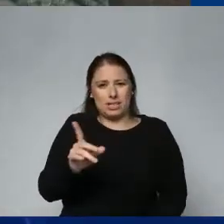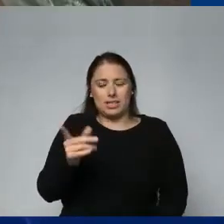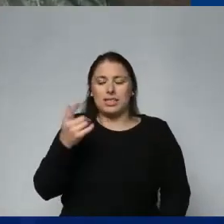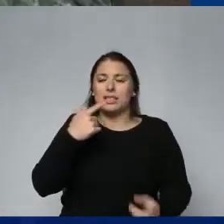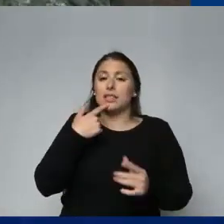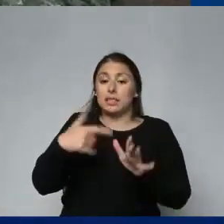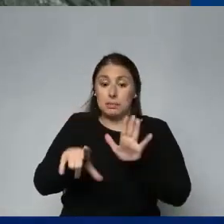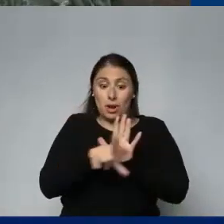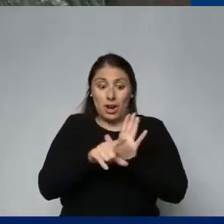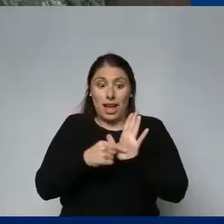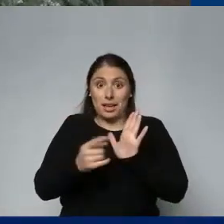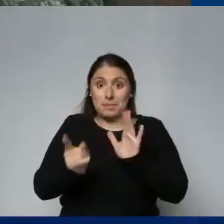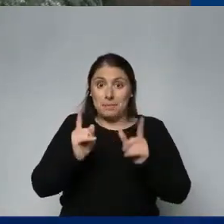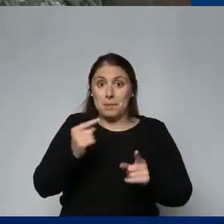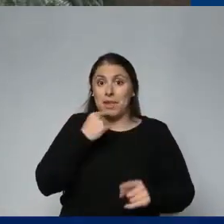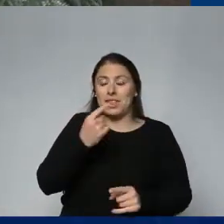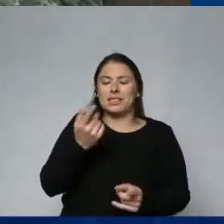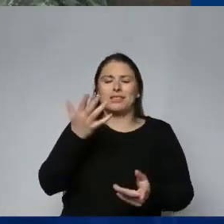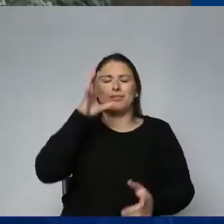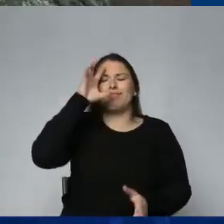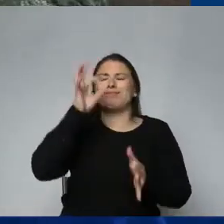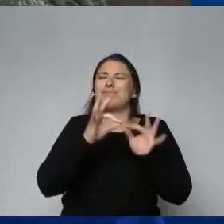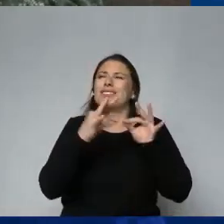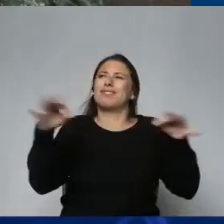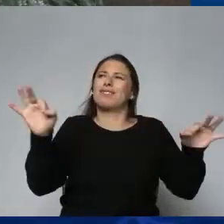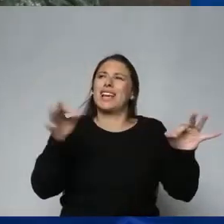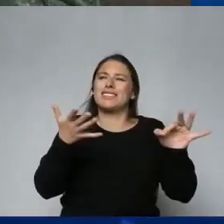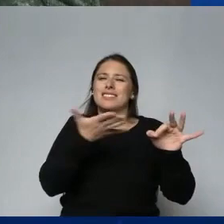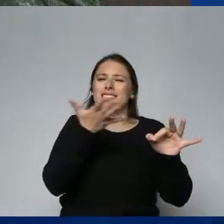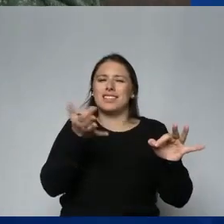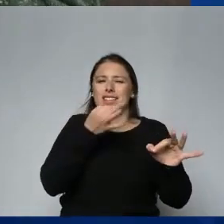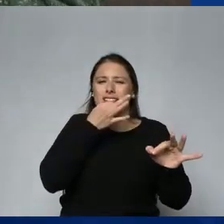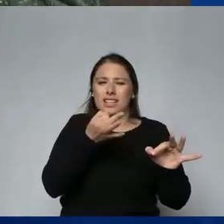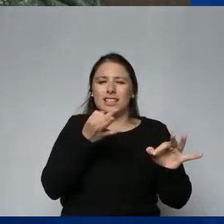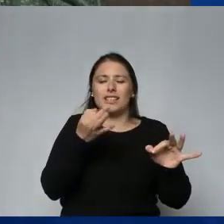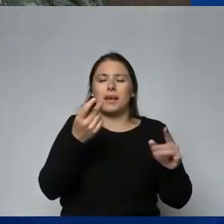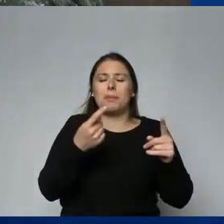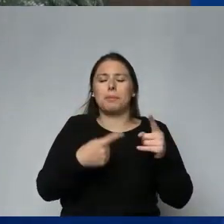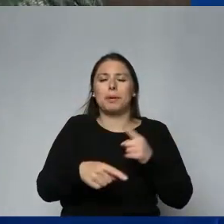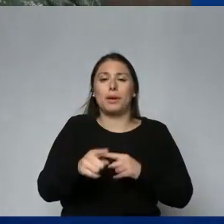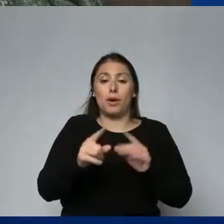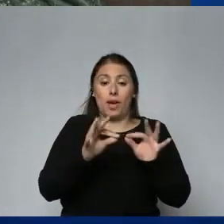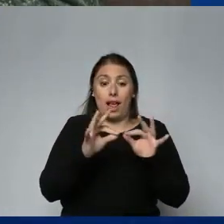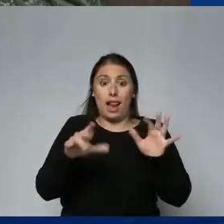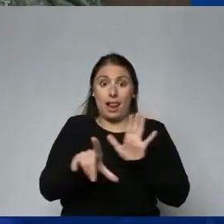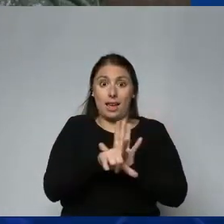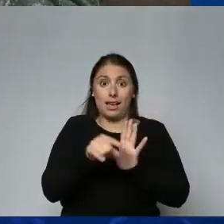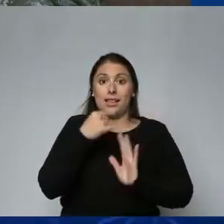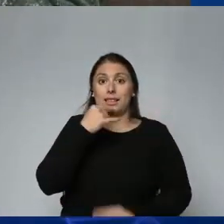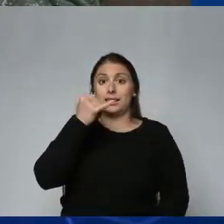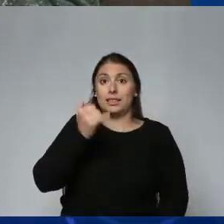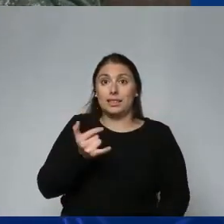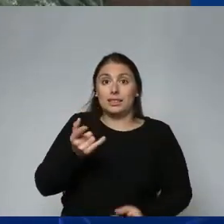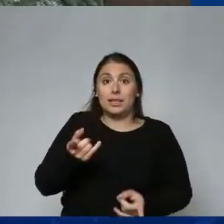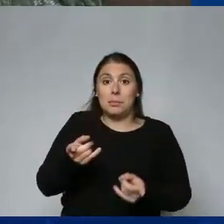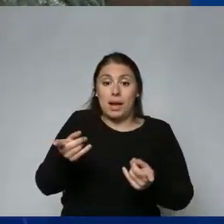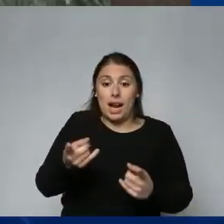para restablecer, no me acuerdo cómo es que dice la expresión, a fin